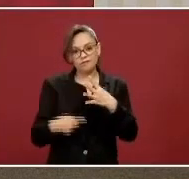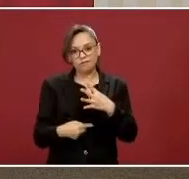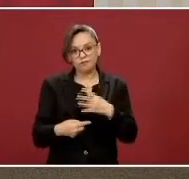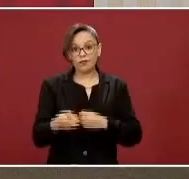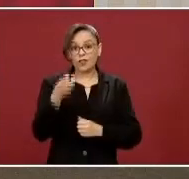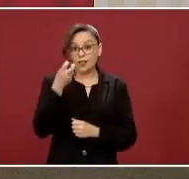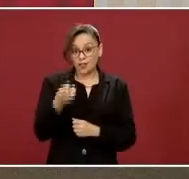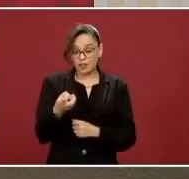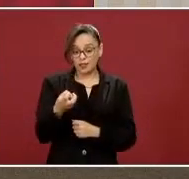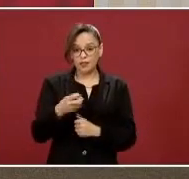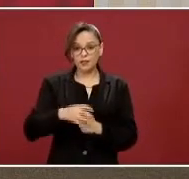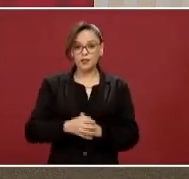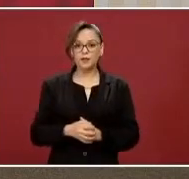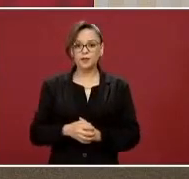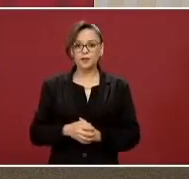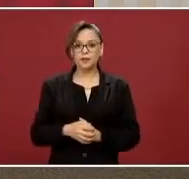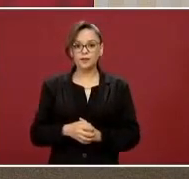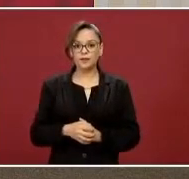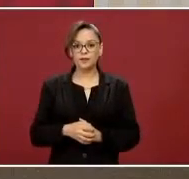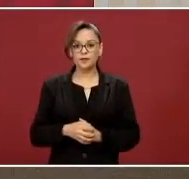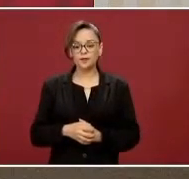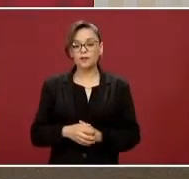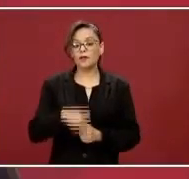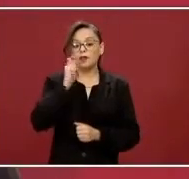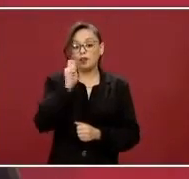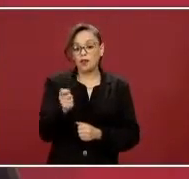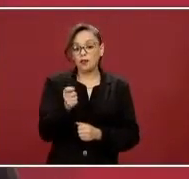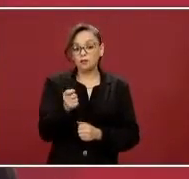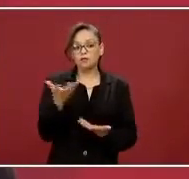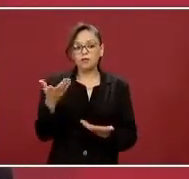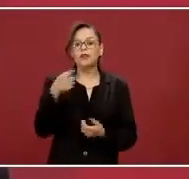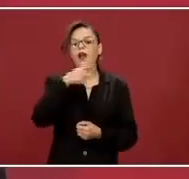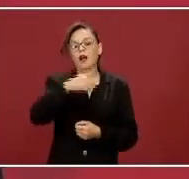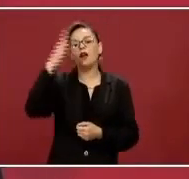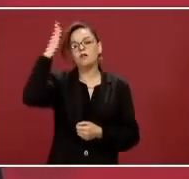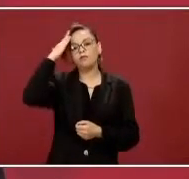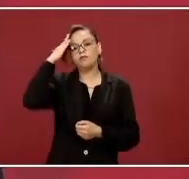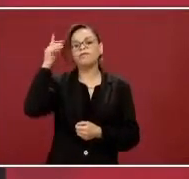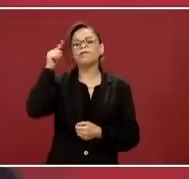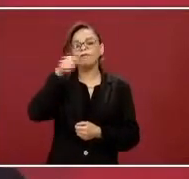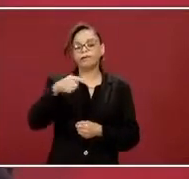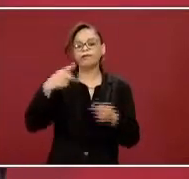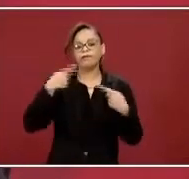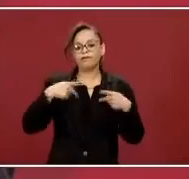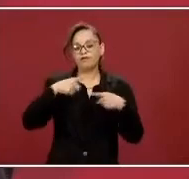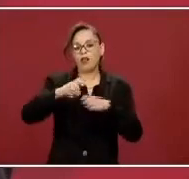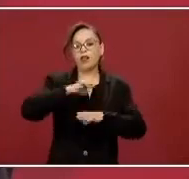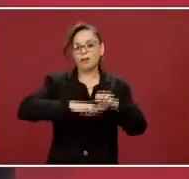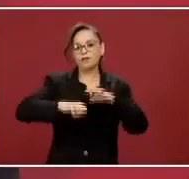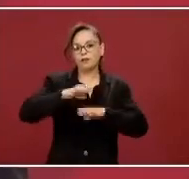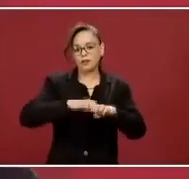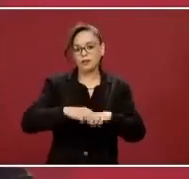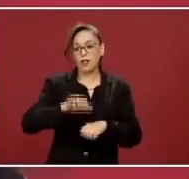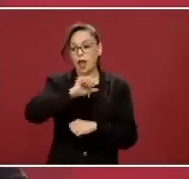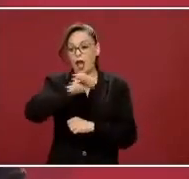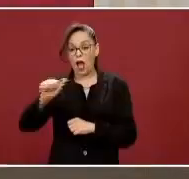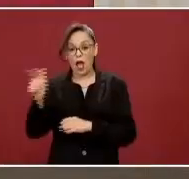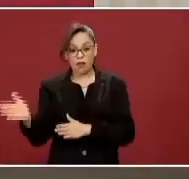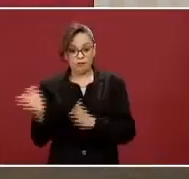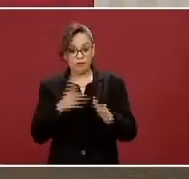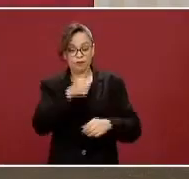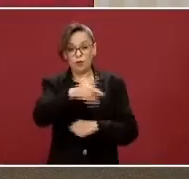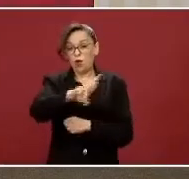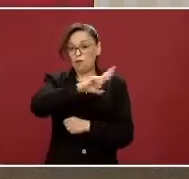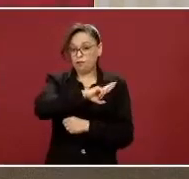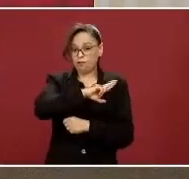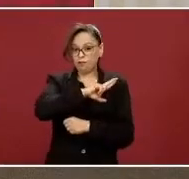precisadas por los propios titulares de estas dependencias. Ahora, en el sector privado, lo que usted pregunta es muy importante, porque